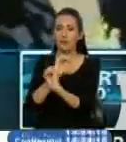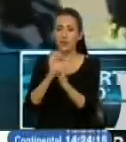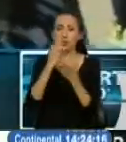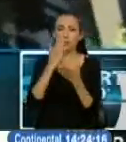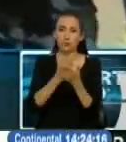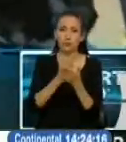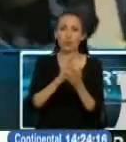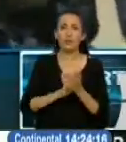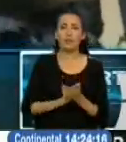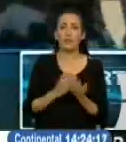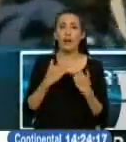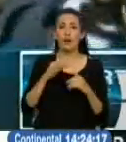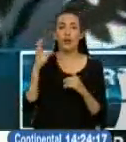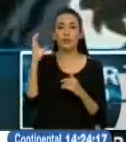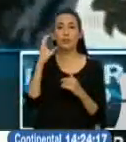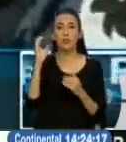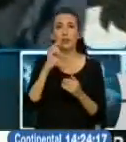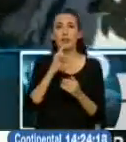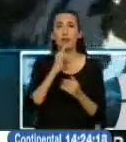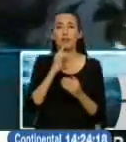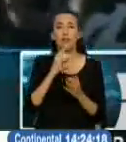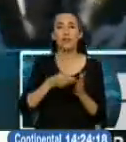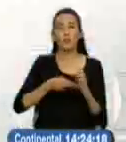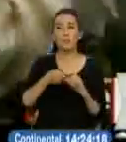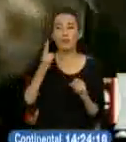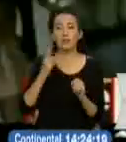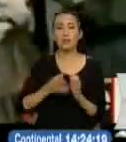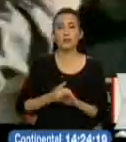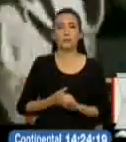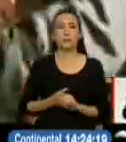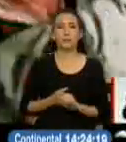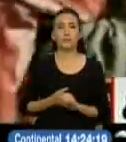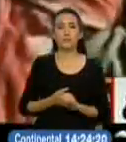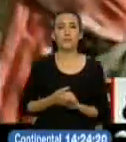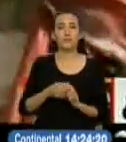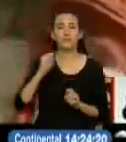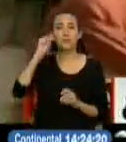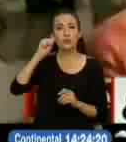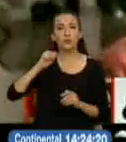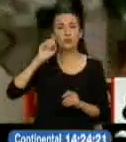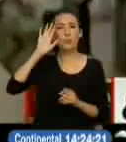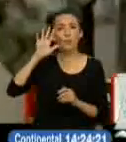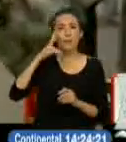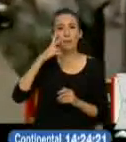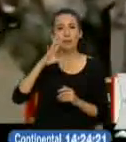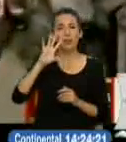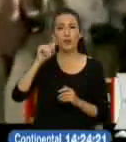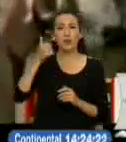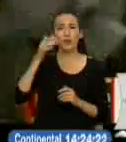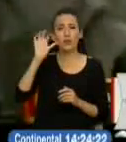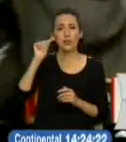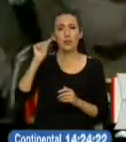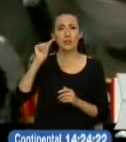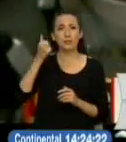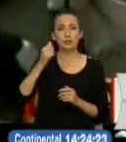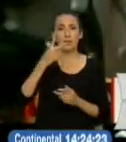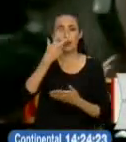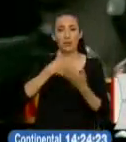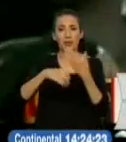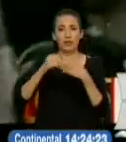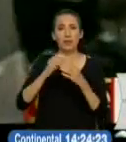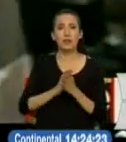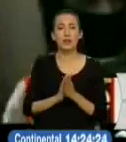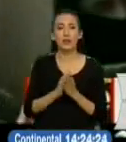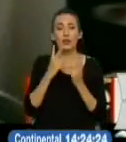de Bashar al-Assad, mientras que Estados Unidos pide su salida. En un video de 10 minutos, Hamza Bin Laden, hijo de Osama Bin Laden, quien ahora